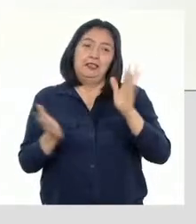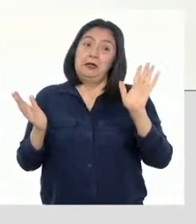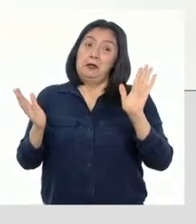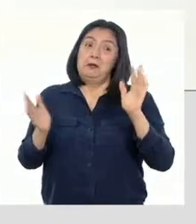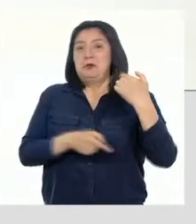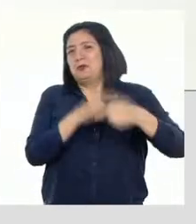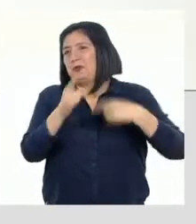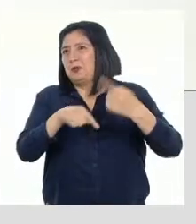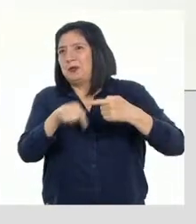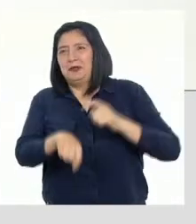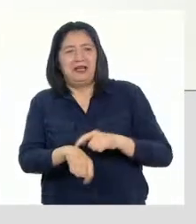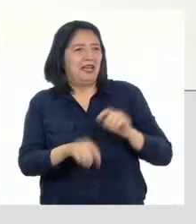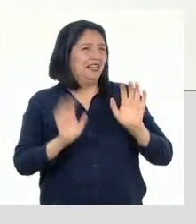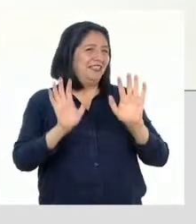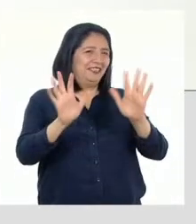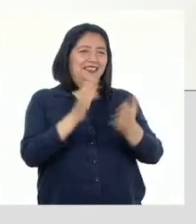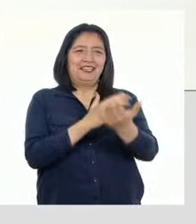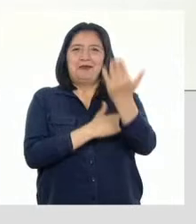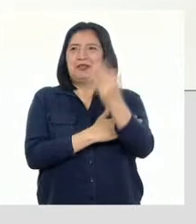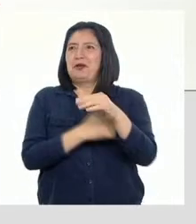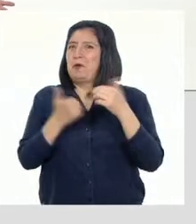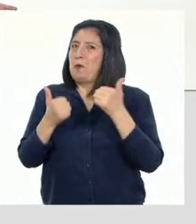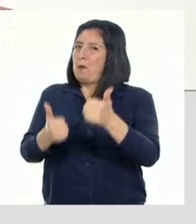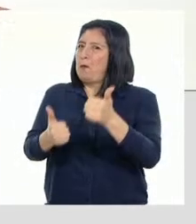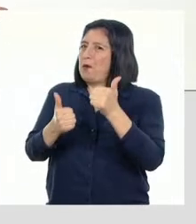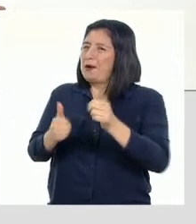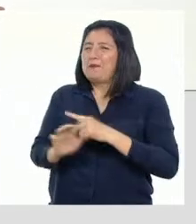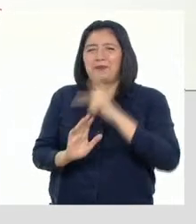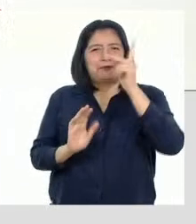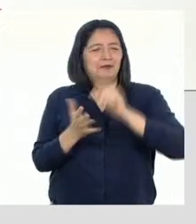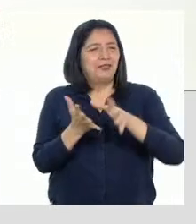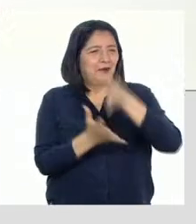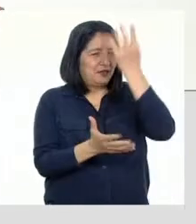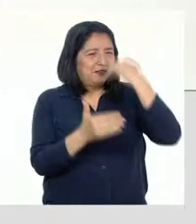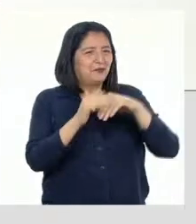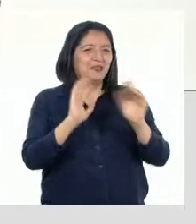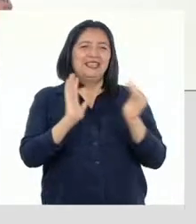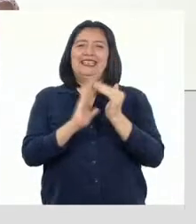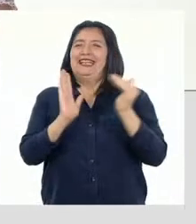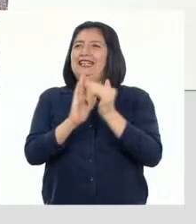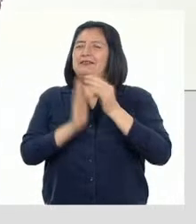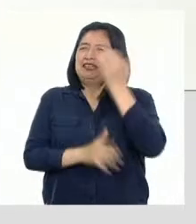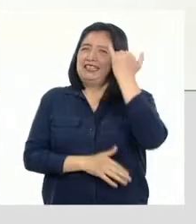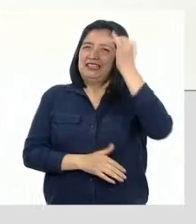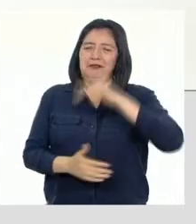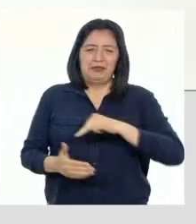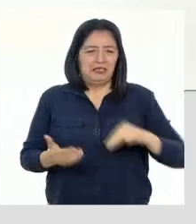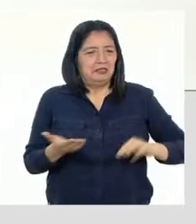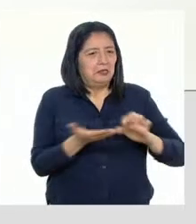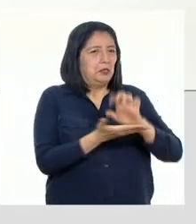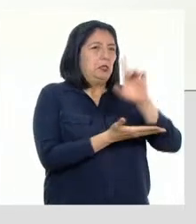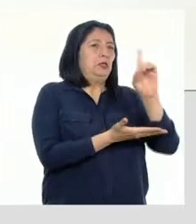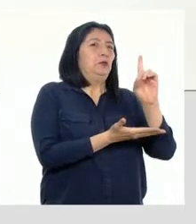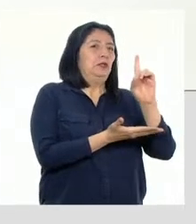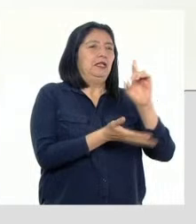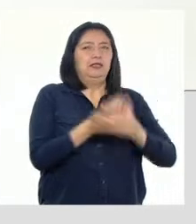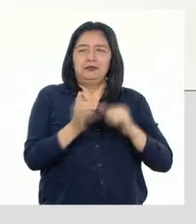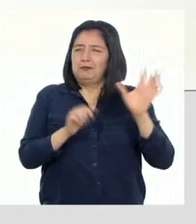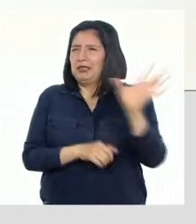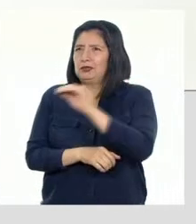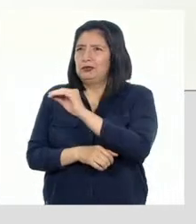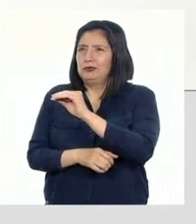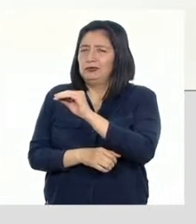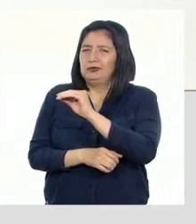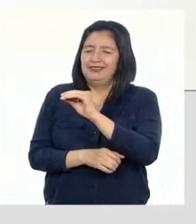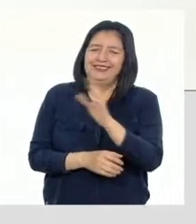Como todos los días a las 10 de la mañana, es hora de un super programa de Aprendo en Casa, una iniciativa del Ministerio de Educación para